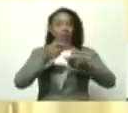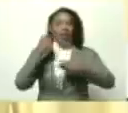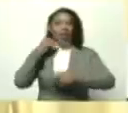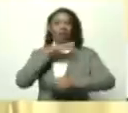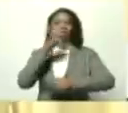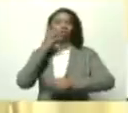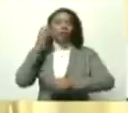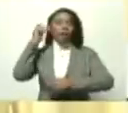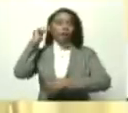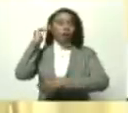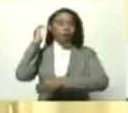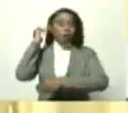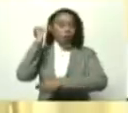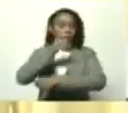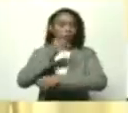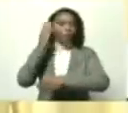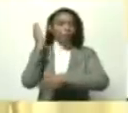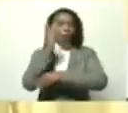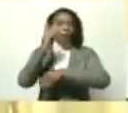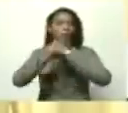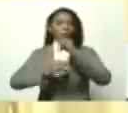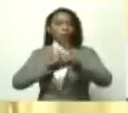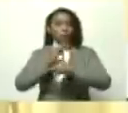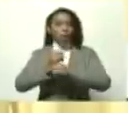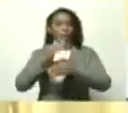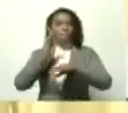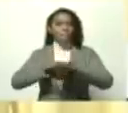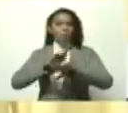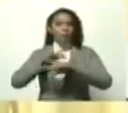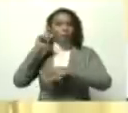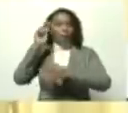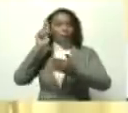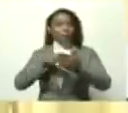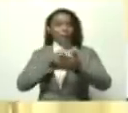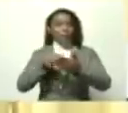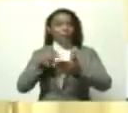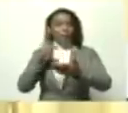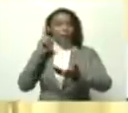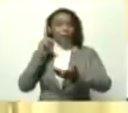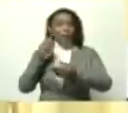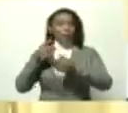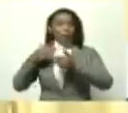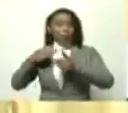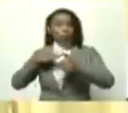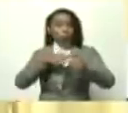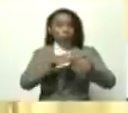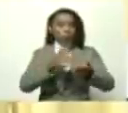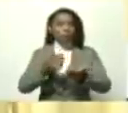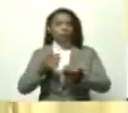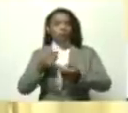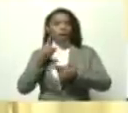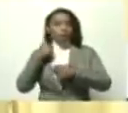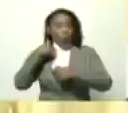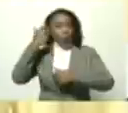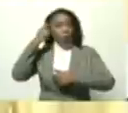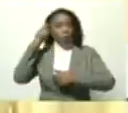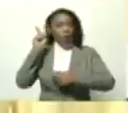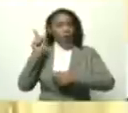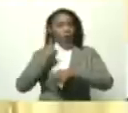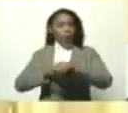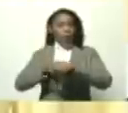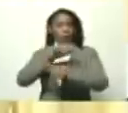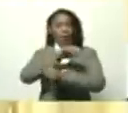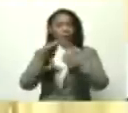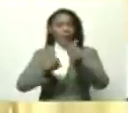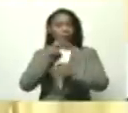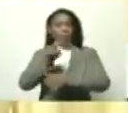la Corte Penal Internacional por los delitos de exterminio y persecución. Recuerdo que en ese momento la